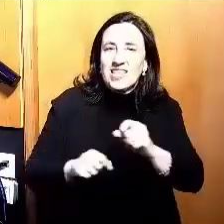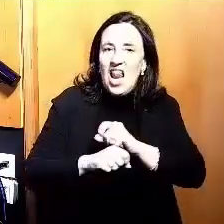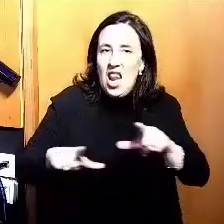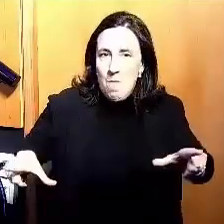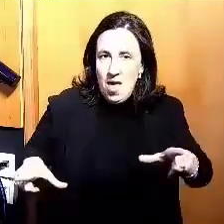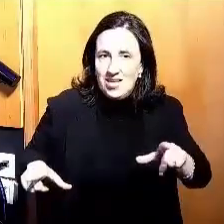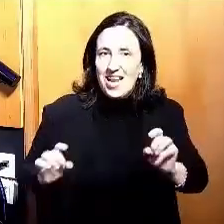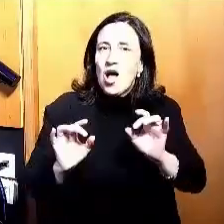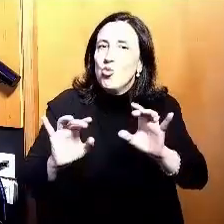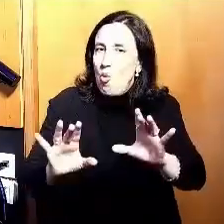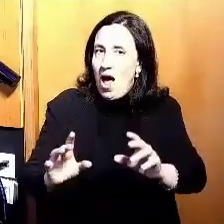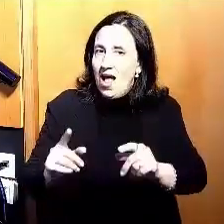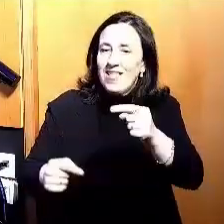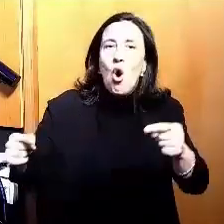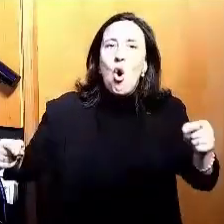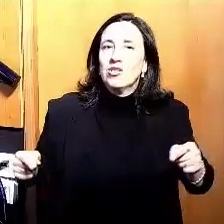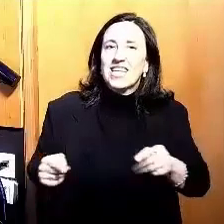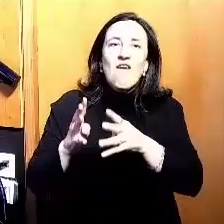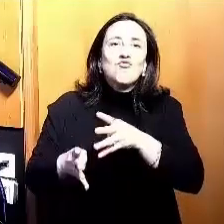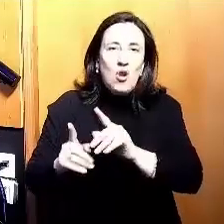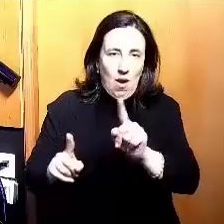que no funcionaban. Yo no sacaría